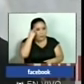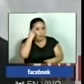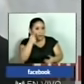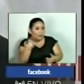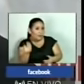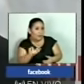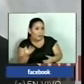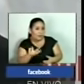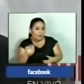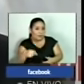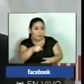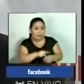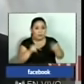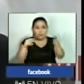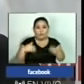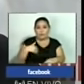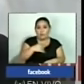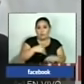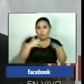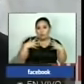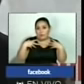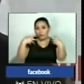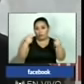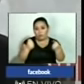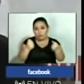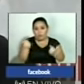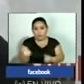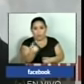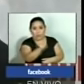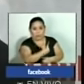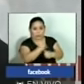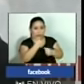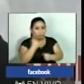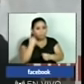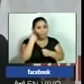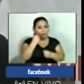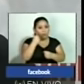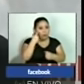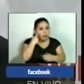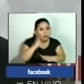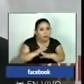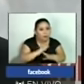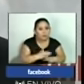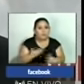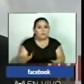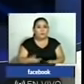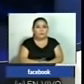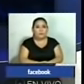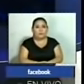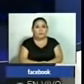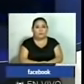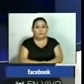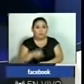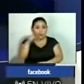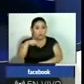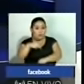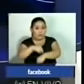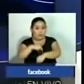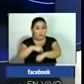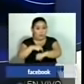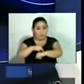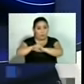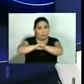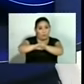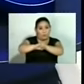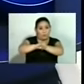necesidades del Ministerio de Salud y los héroes que estarán en primera línea atendiendo esta crisis. Es momento de hacer una nueva